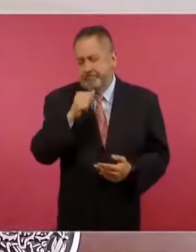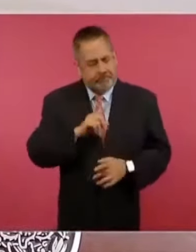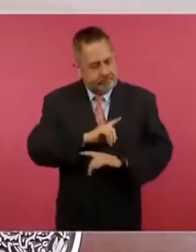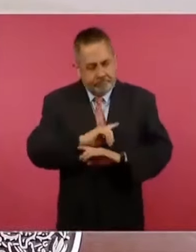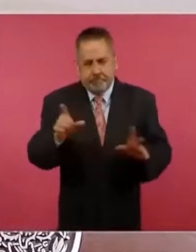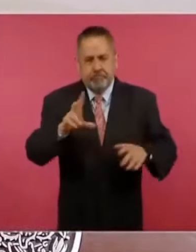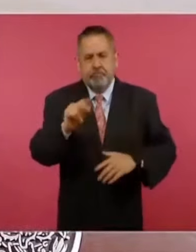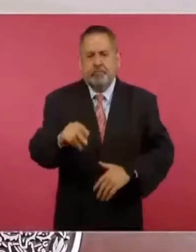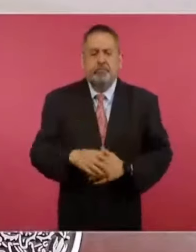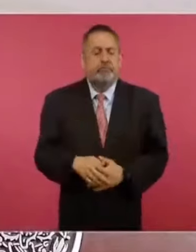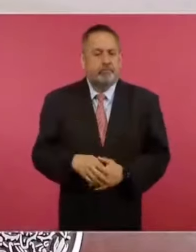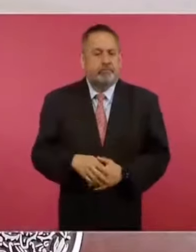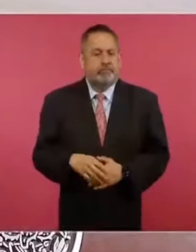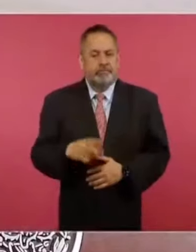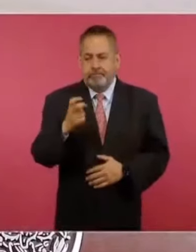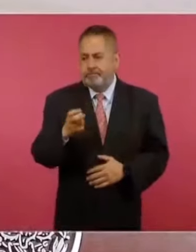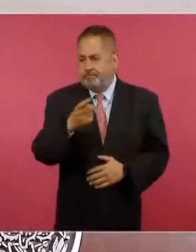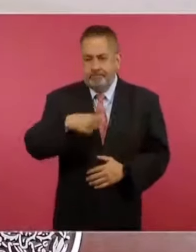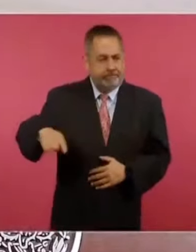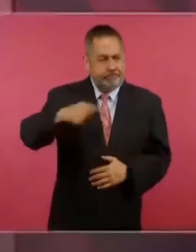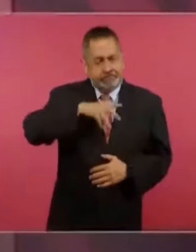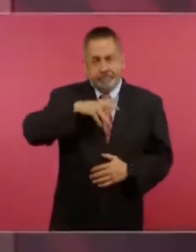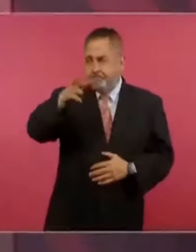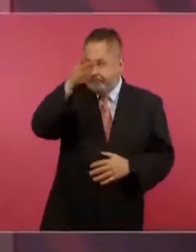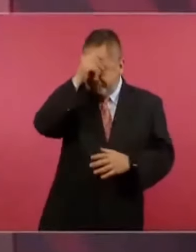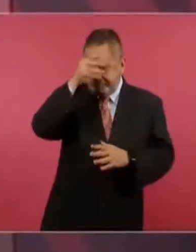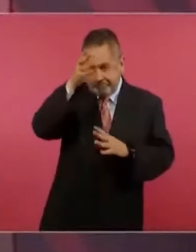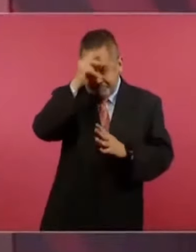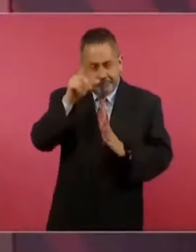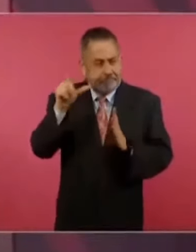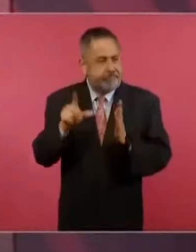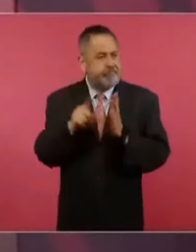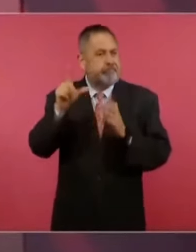es aleccionador y ayuda mucho